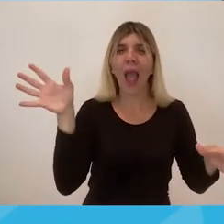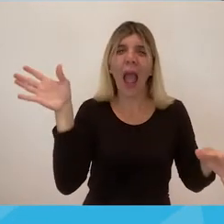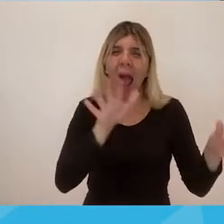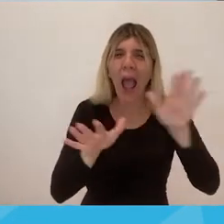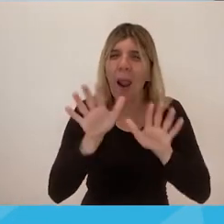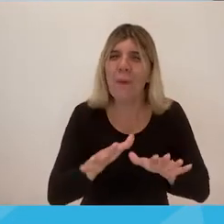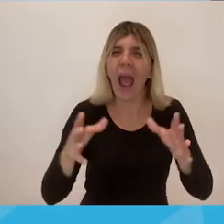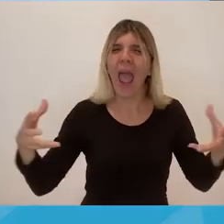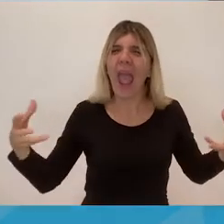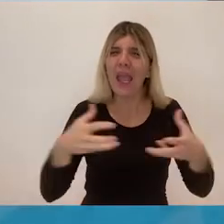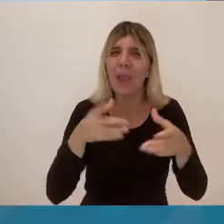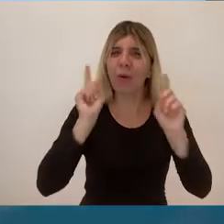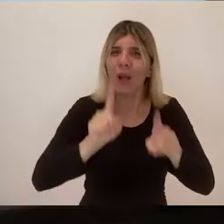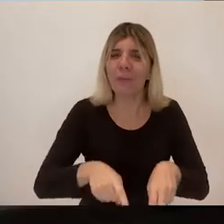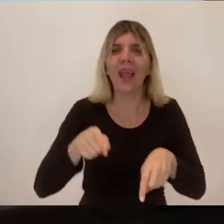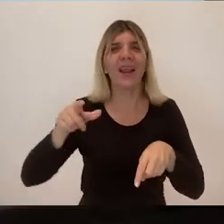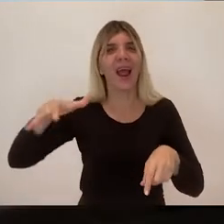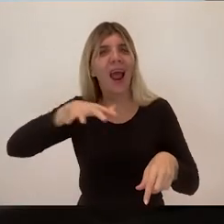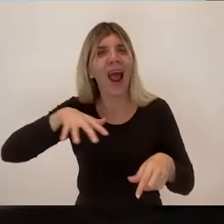y de todo el equipo que